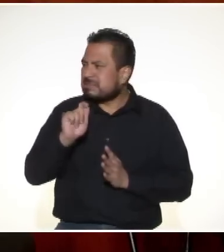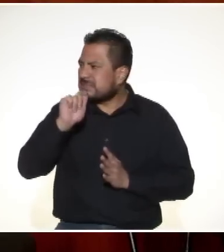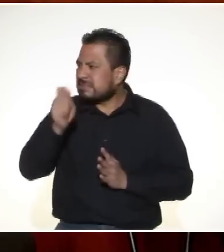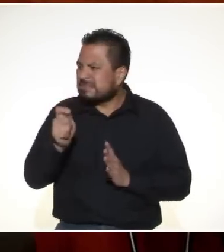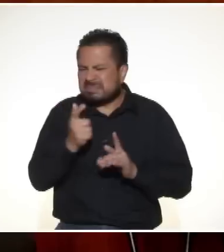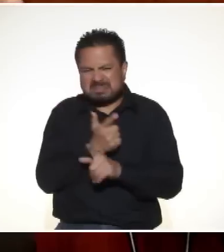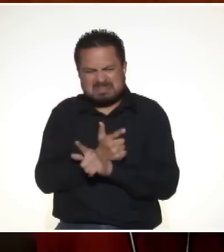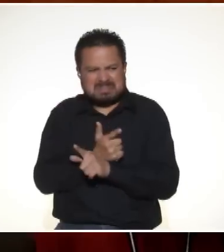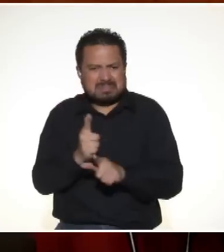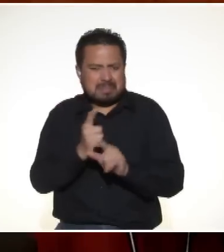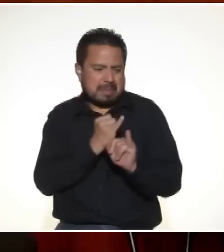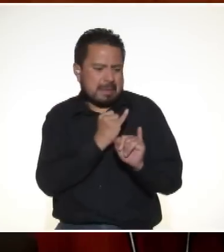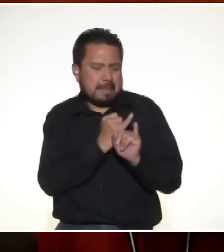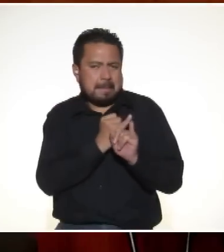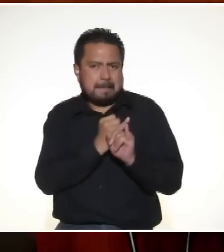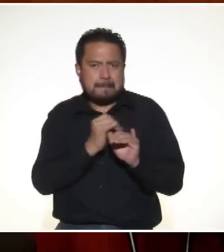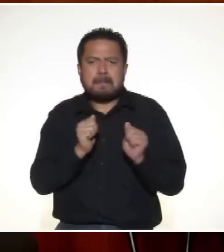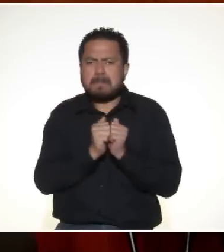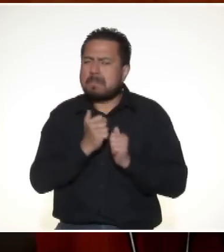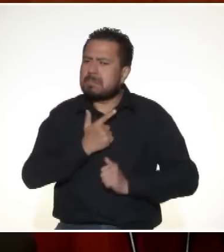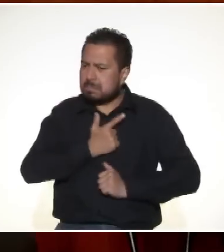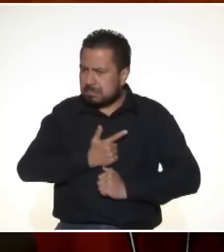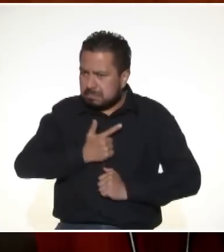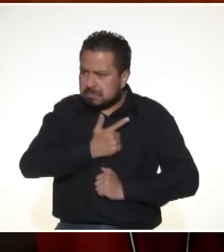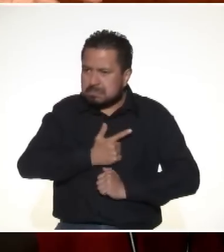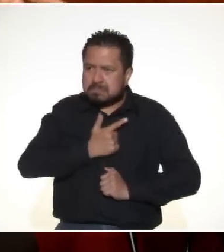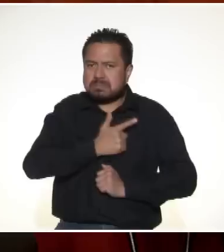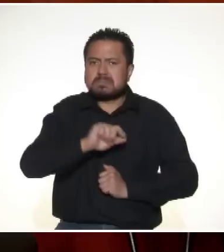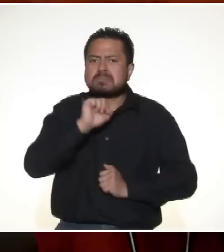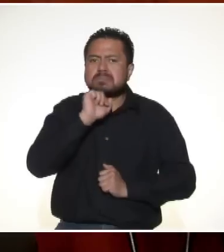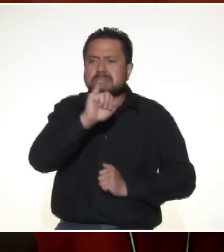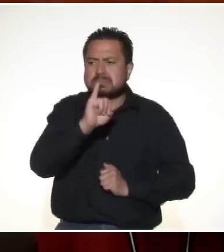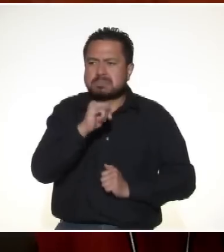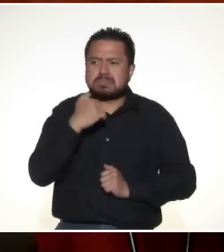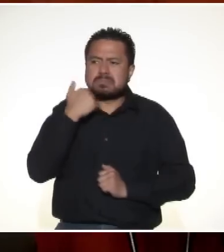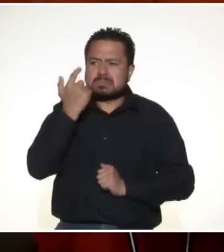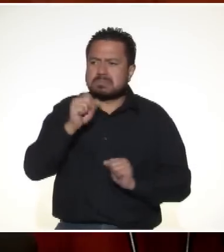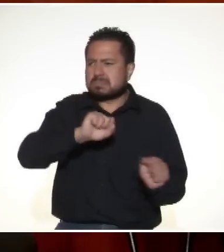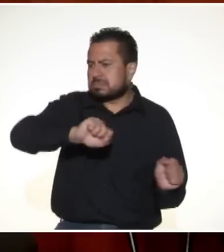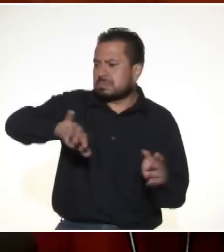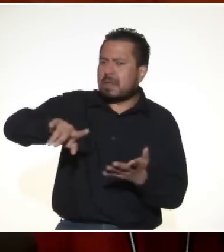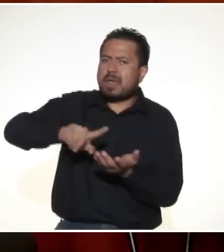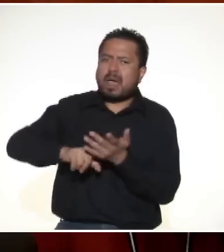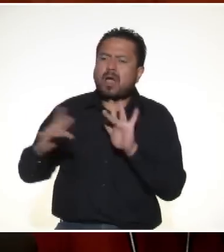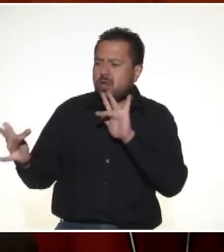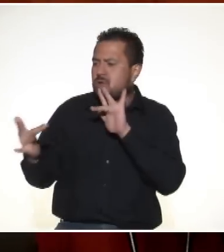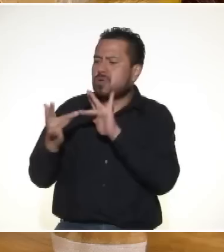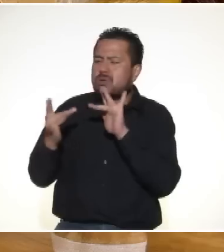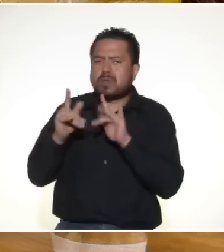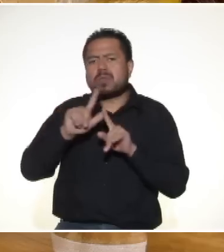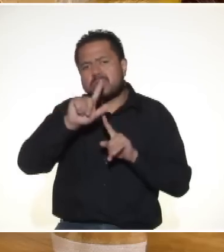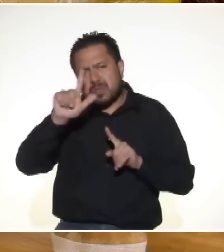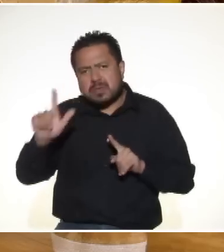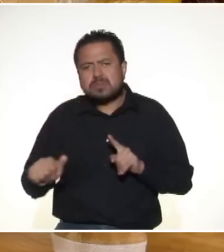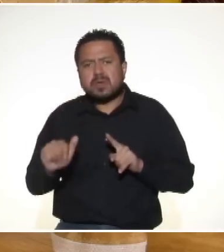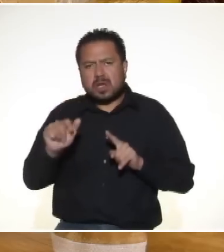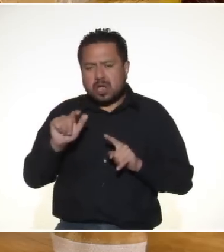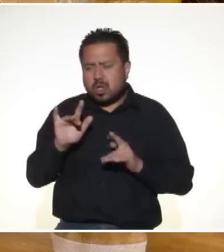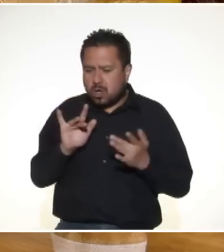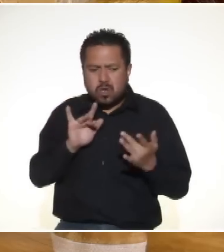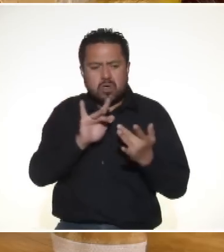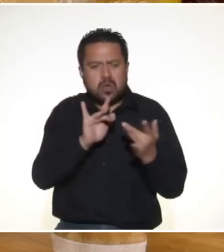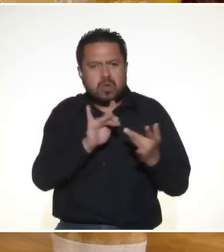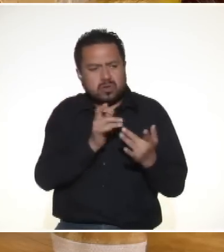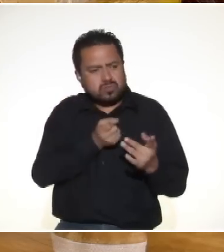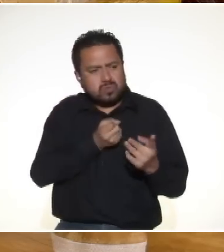así libre en internet. Y con todo gusto, si quieres, lo dejamos para que se comuniquen con nosotros y se les dan los contactos. Sí, la